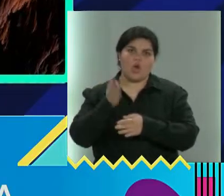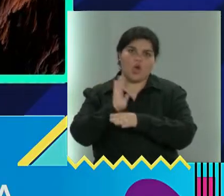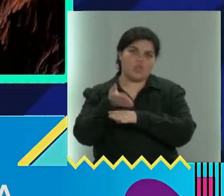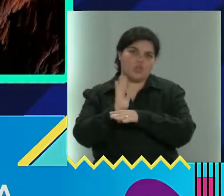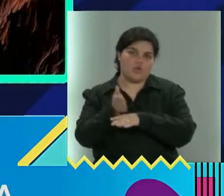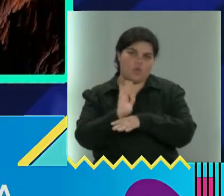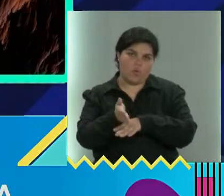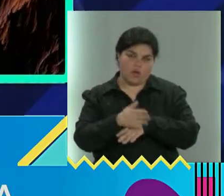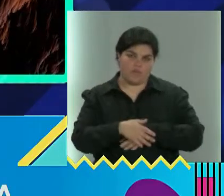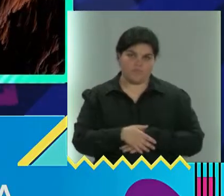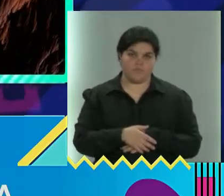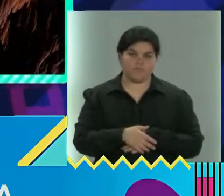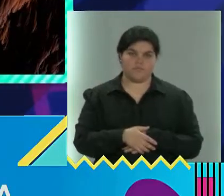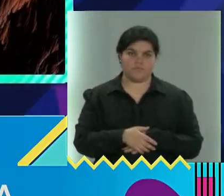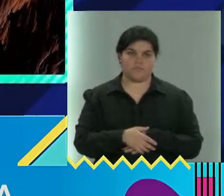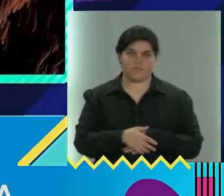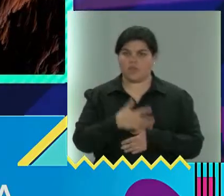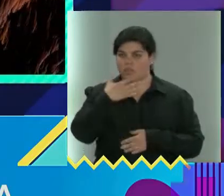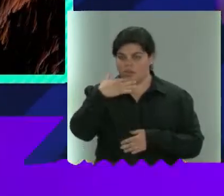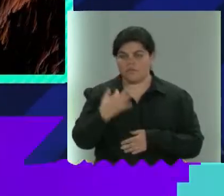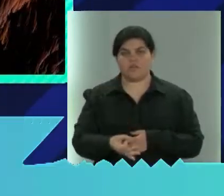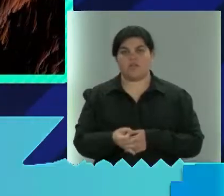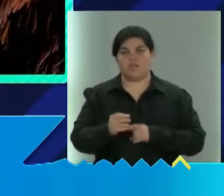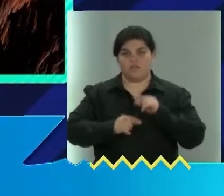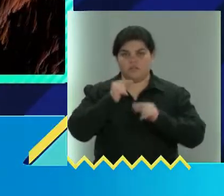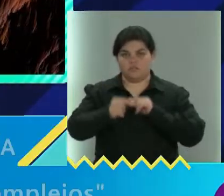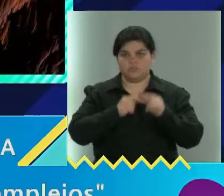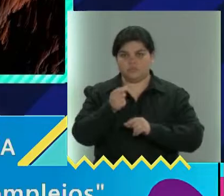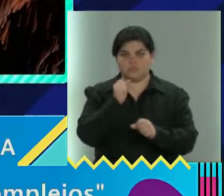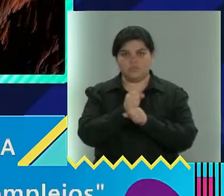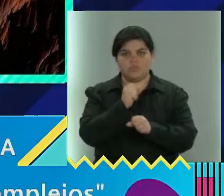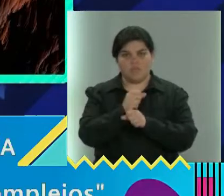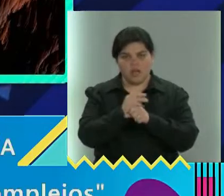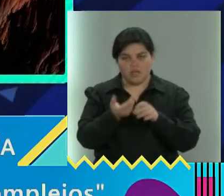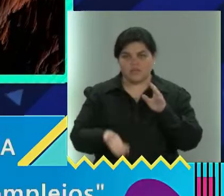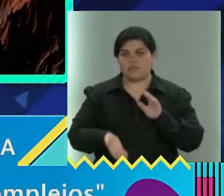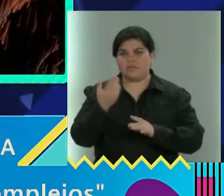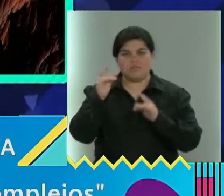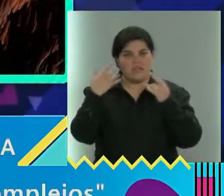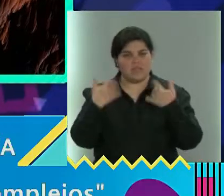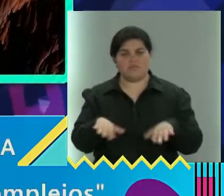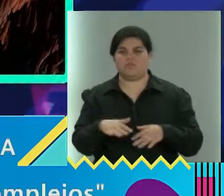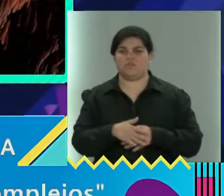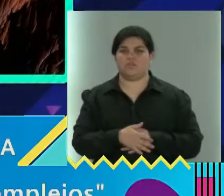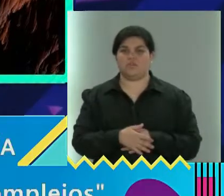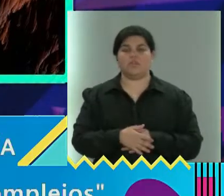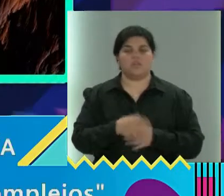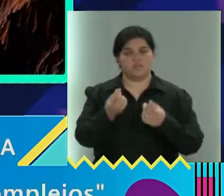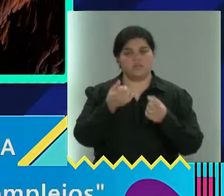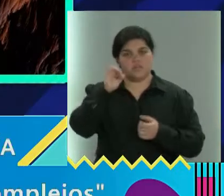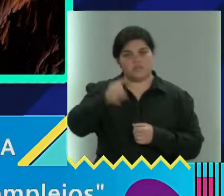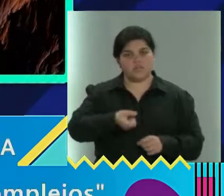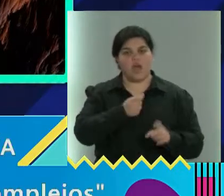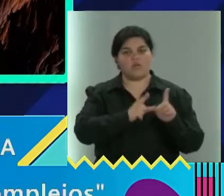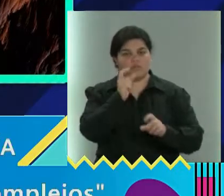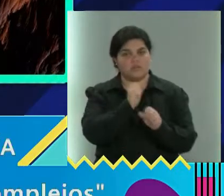lo real es que cada vez son más complejas esas tareas. Entonces sí, eso es importante, que determinados oficios que